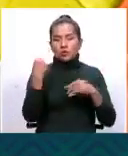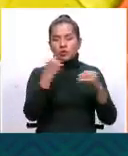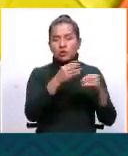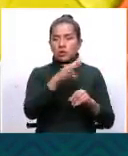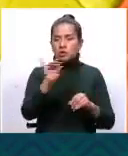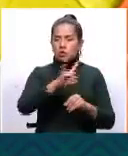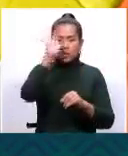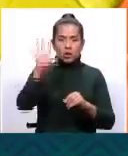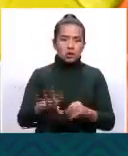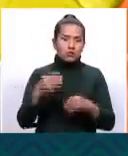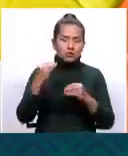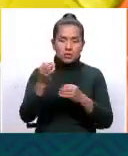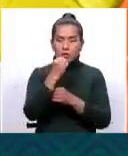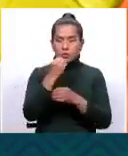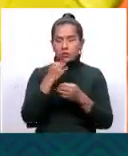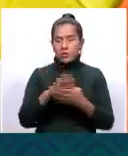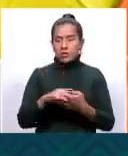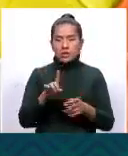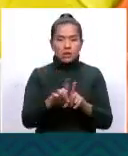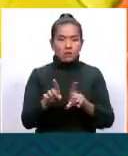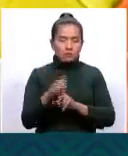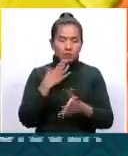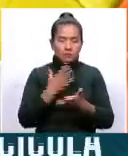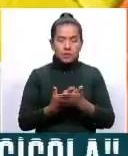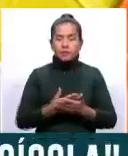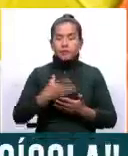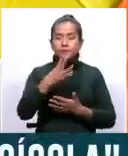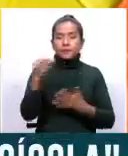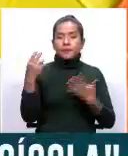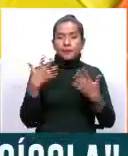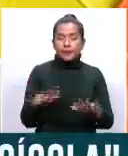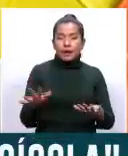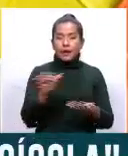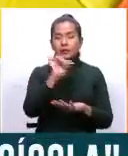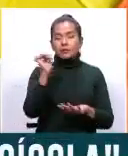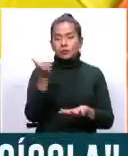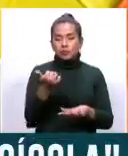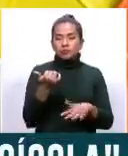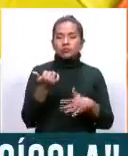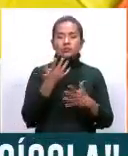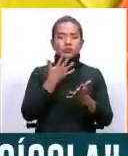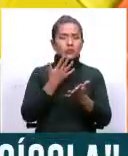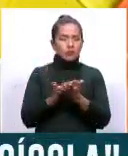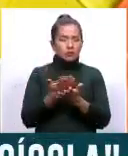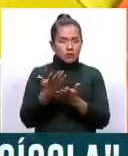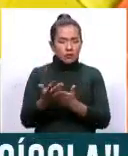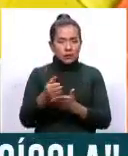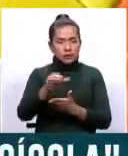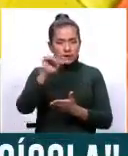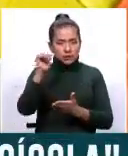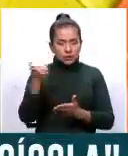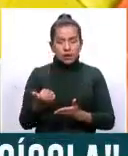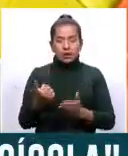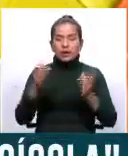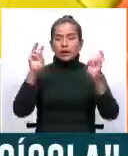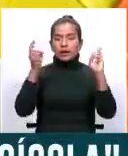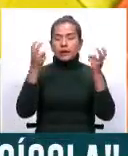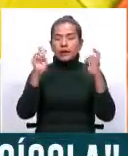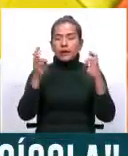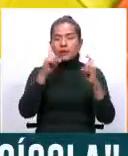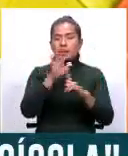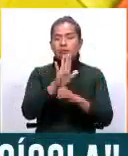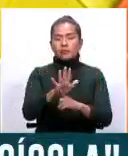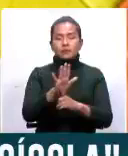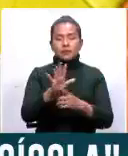en general. Luego, también, por ejemplo, se había planteado el tema de